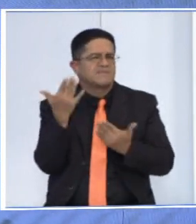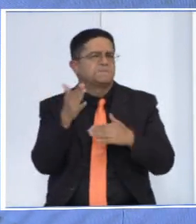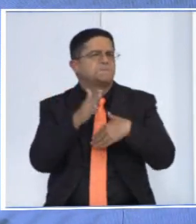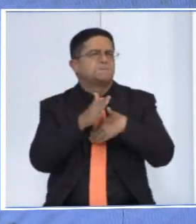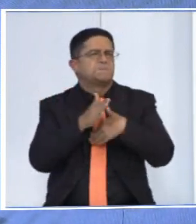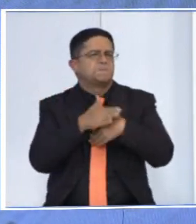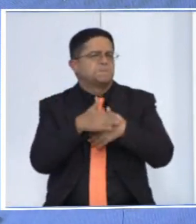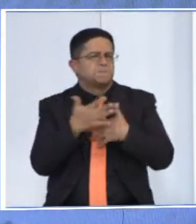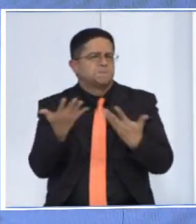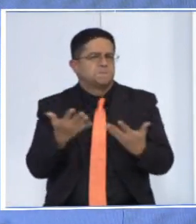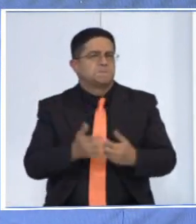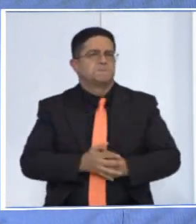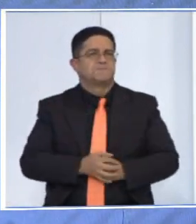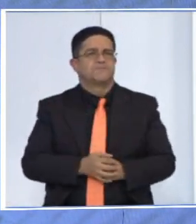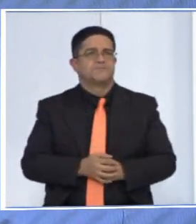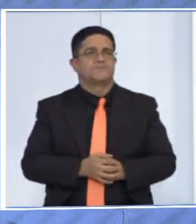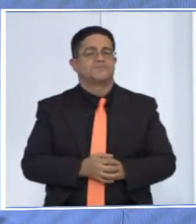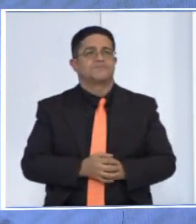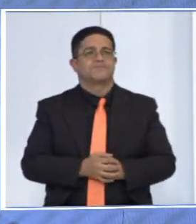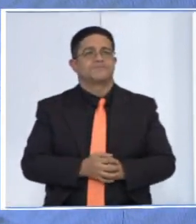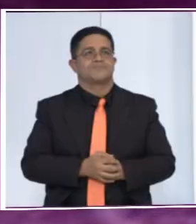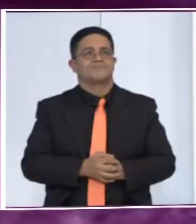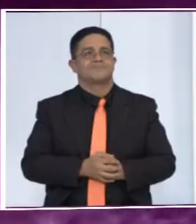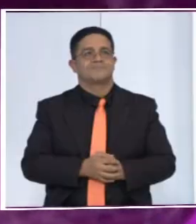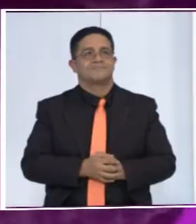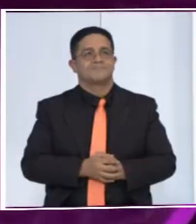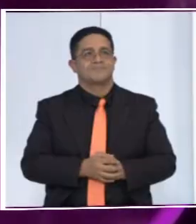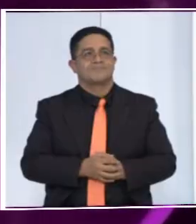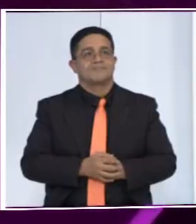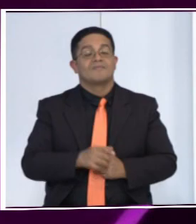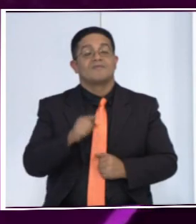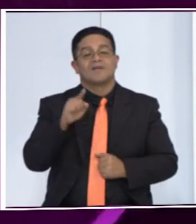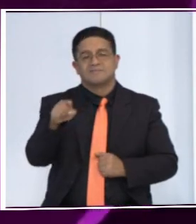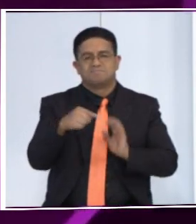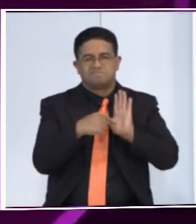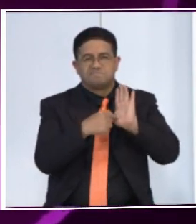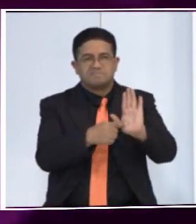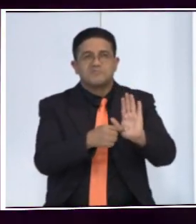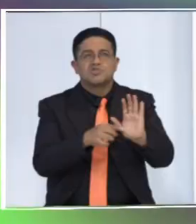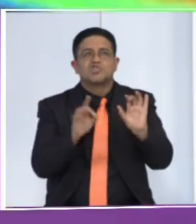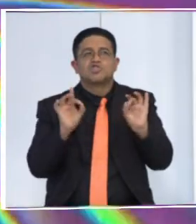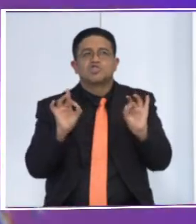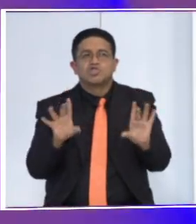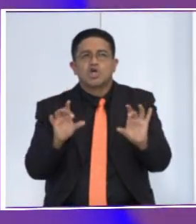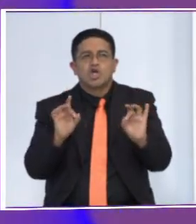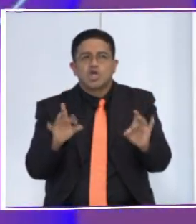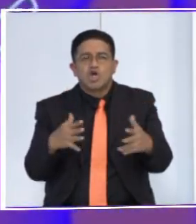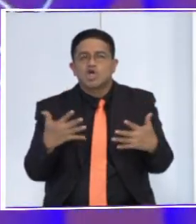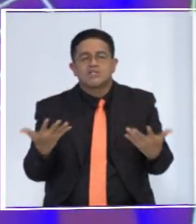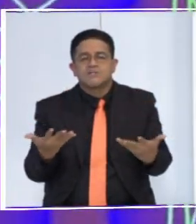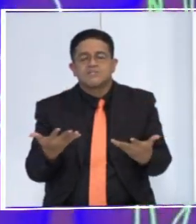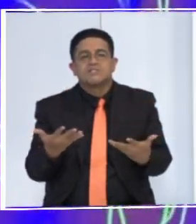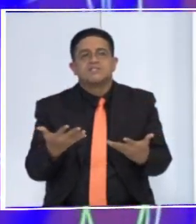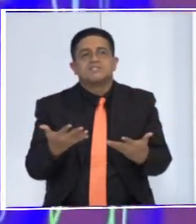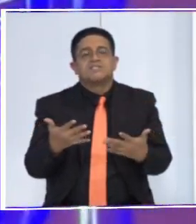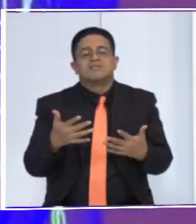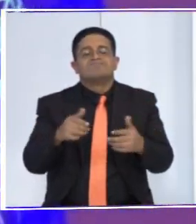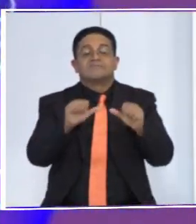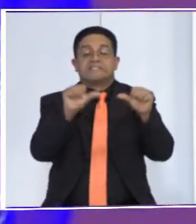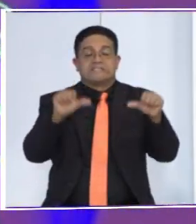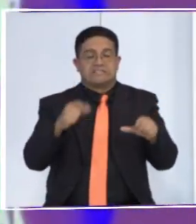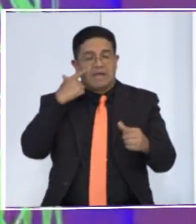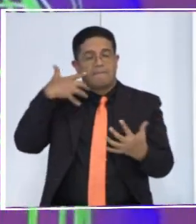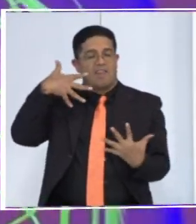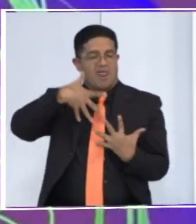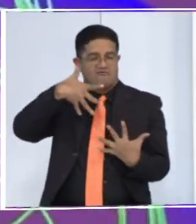será la entrevista del día de hoy esta manifestación es un mecanismo de alerta del sistema nervioso que